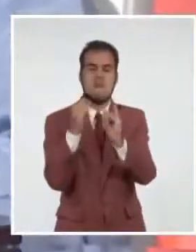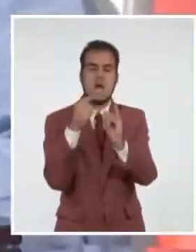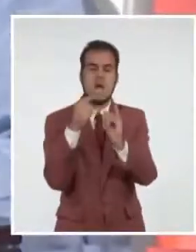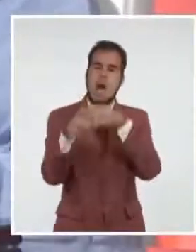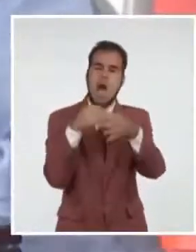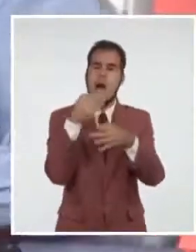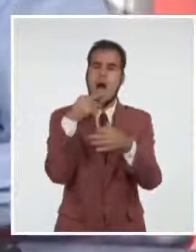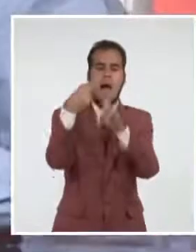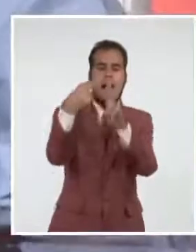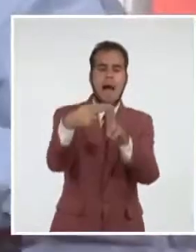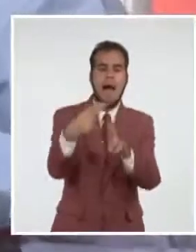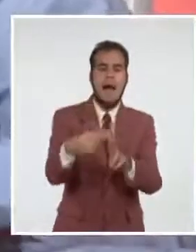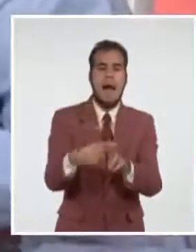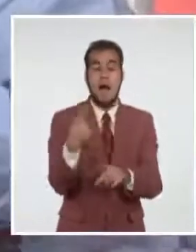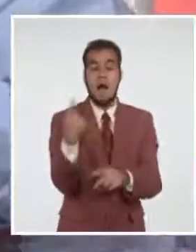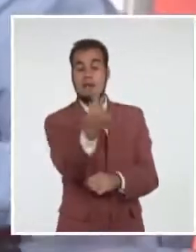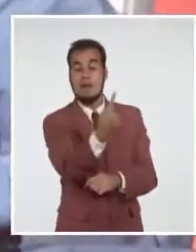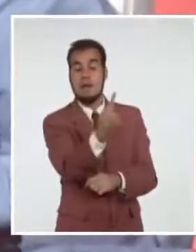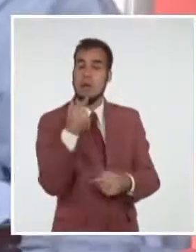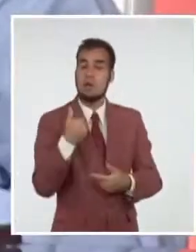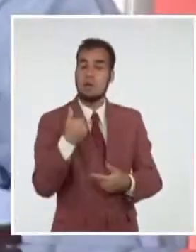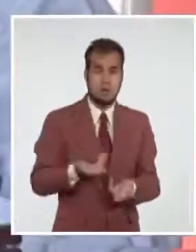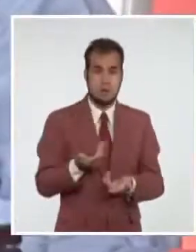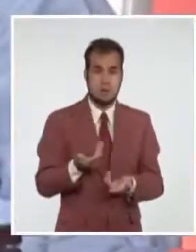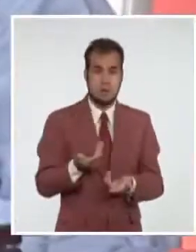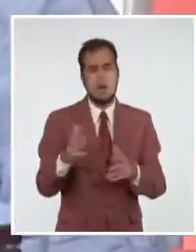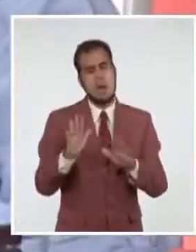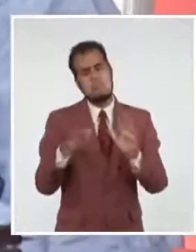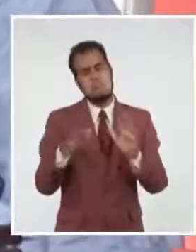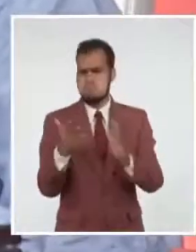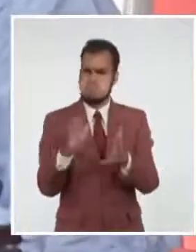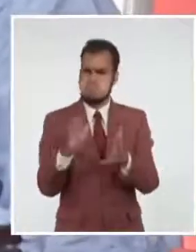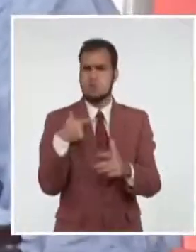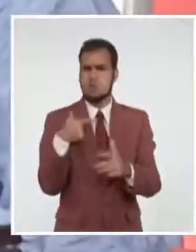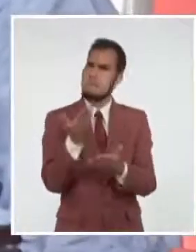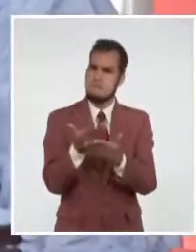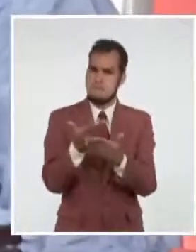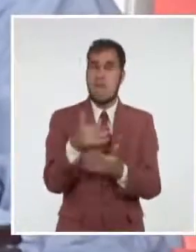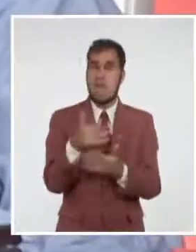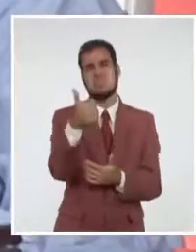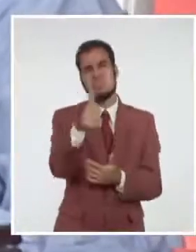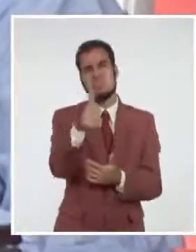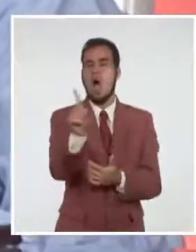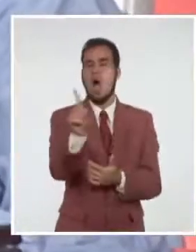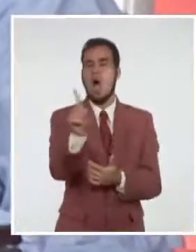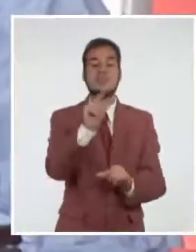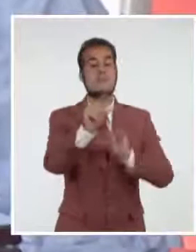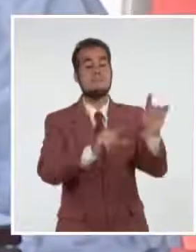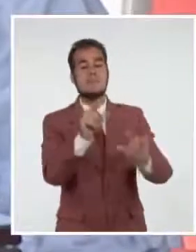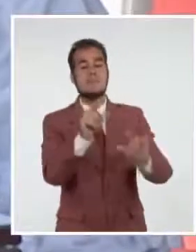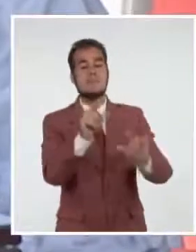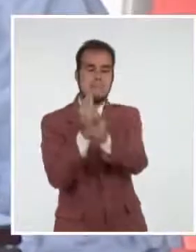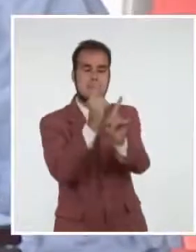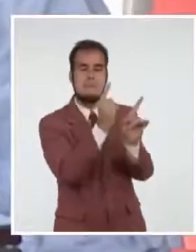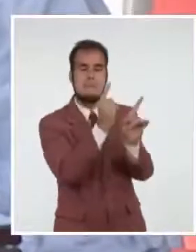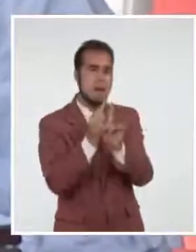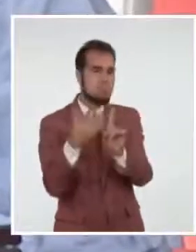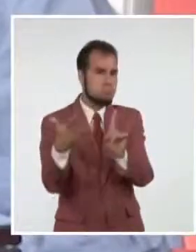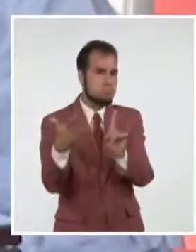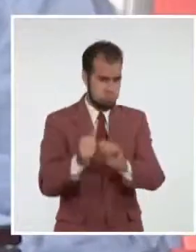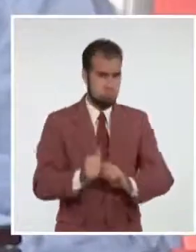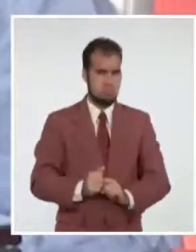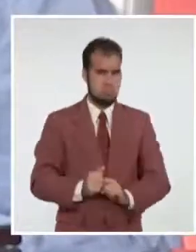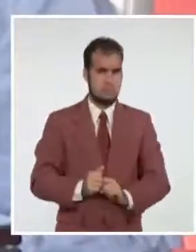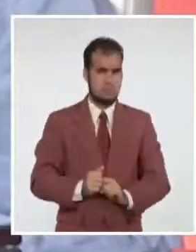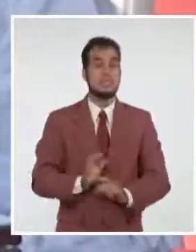aportan 5, 7, le pedimos 10, 11 para poderlas estudiar. Ahora, ese contacto, en